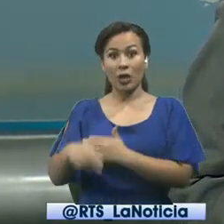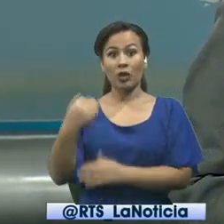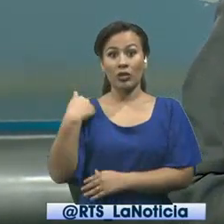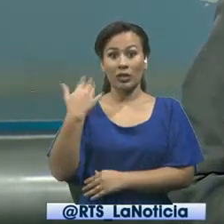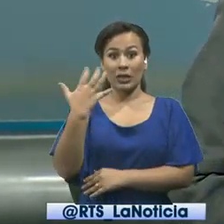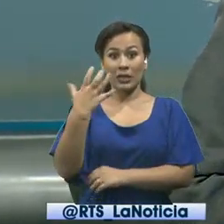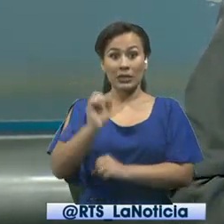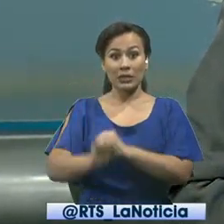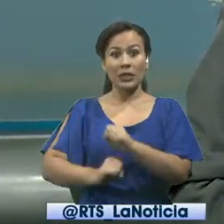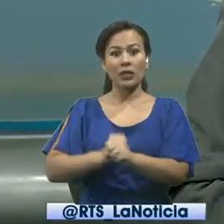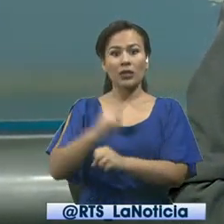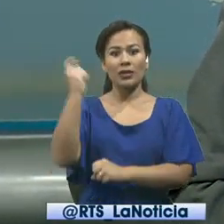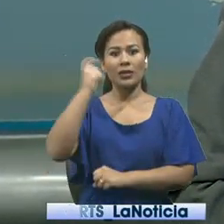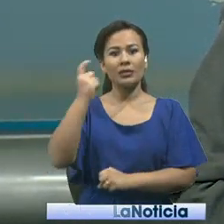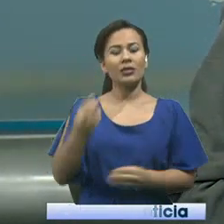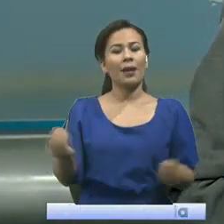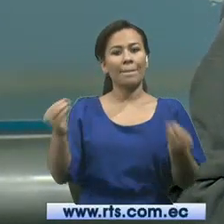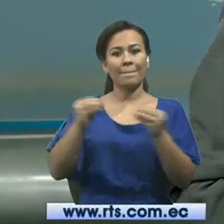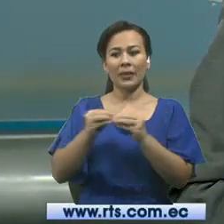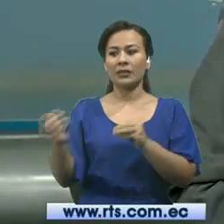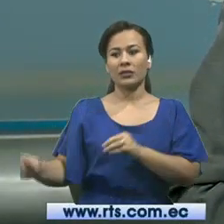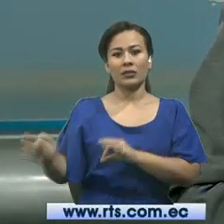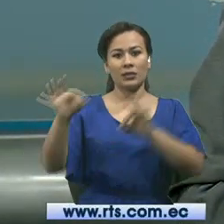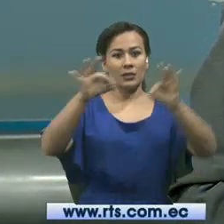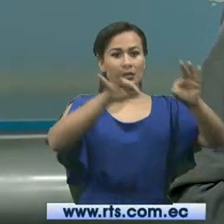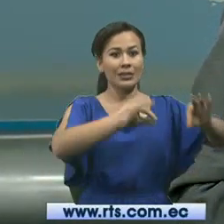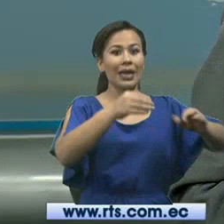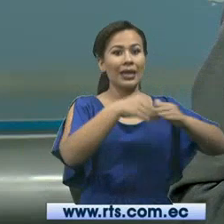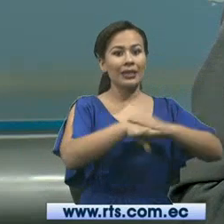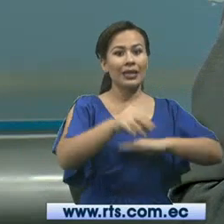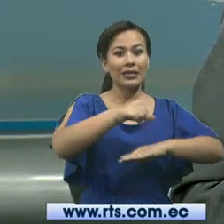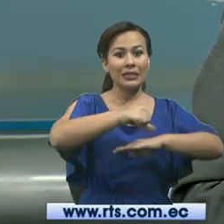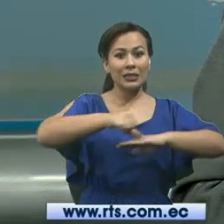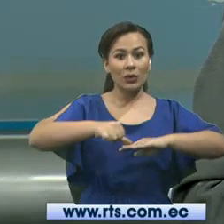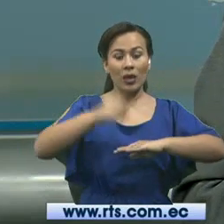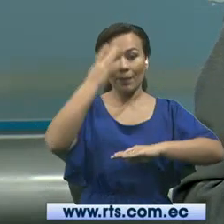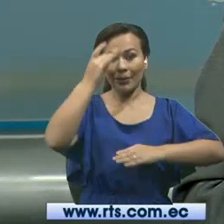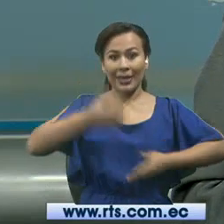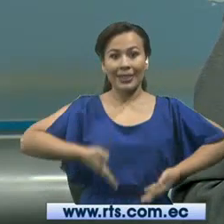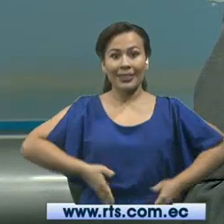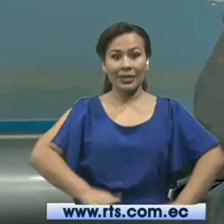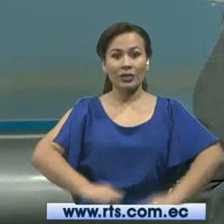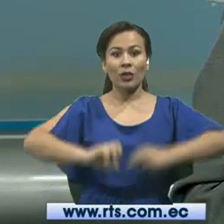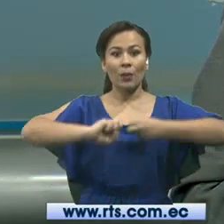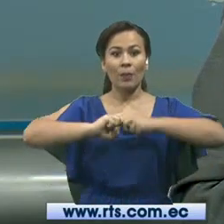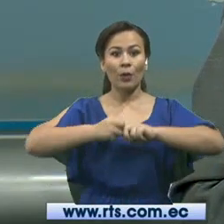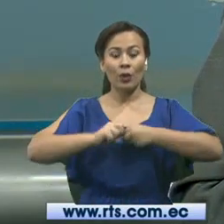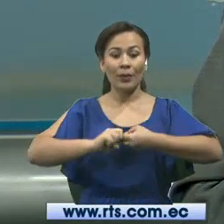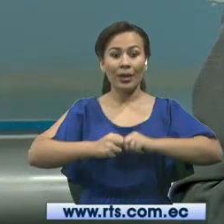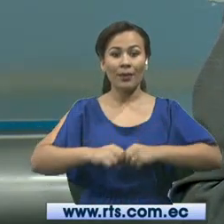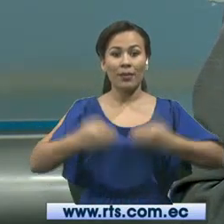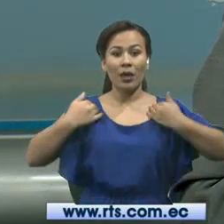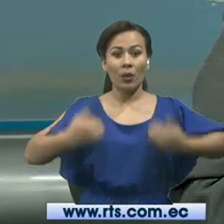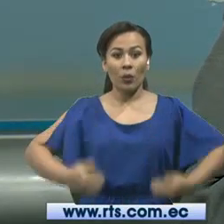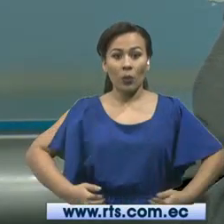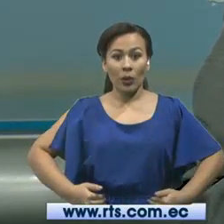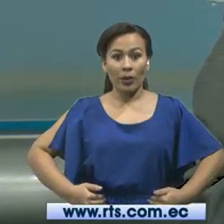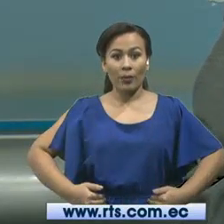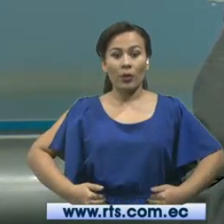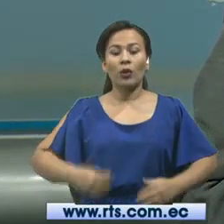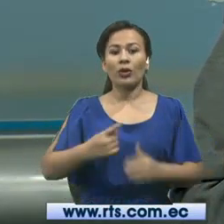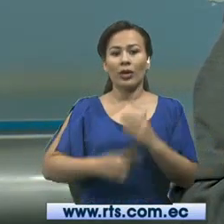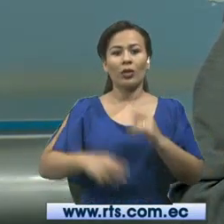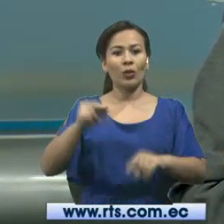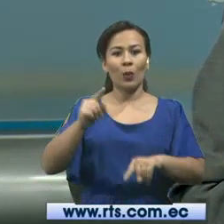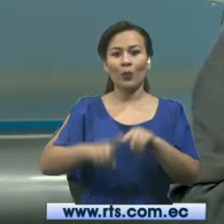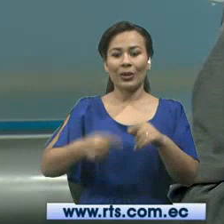edad, necesita una vez más ser intervenido quirúrgicamente debido a que nació con una malformación física que le impide hacer